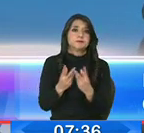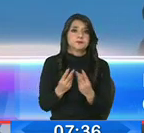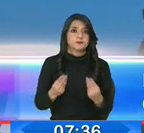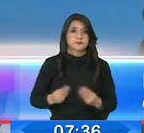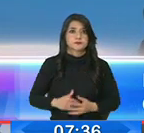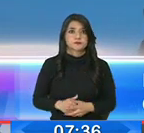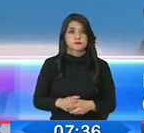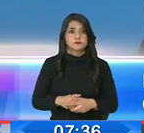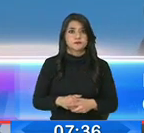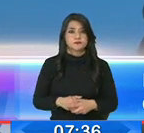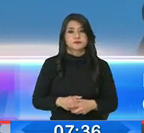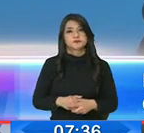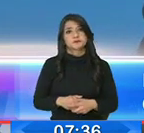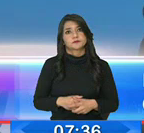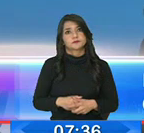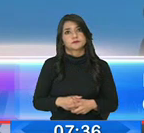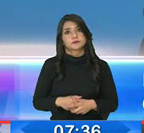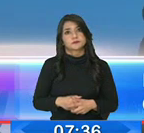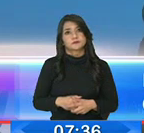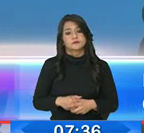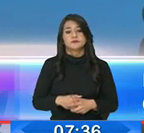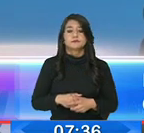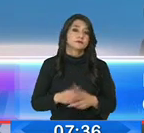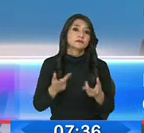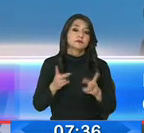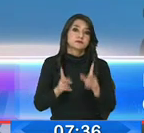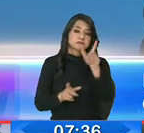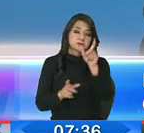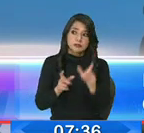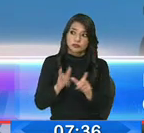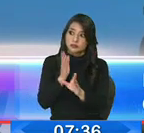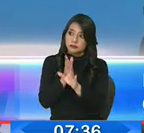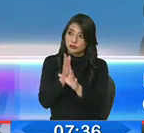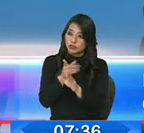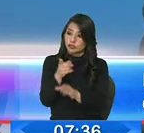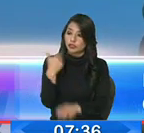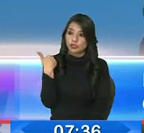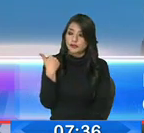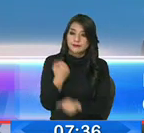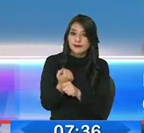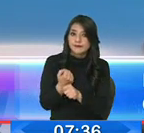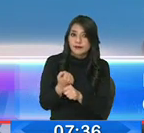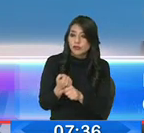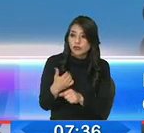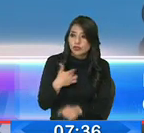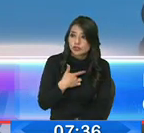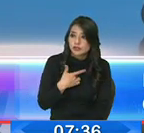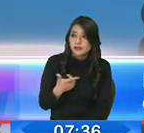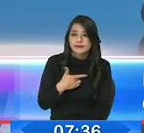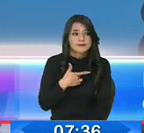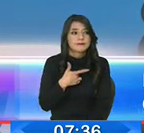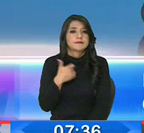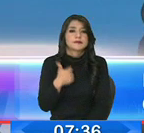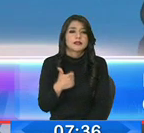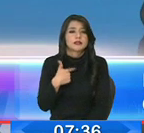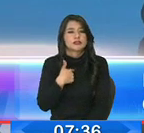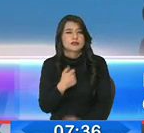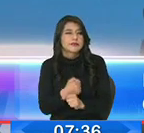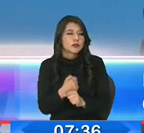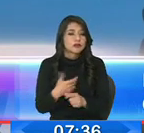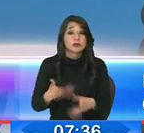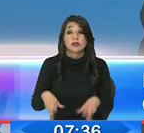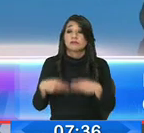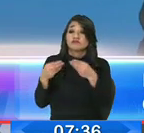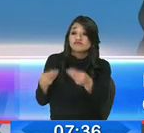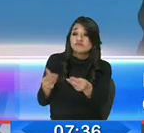porque hay que ver cómo altera la psicología de la persona no tener trabajo, no sentirse útil, presentar una y otra